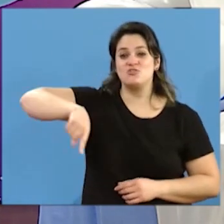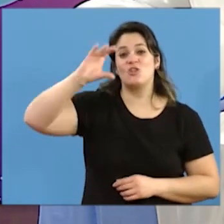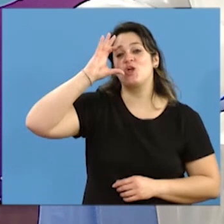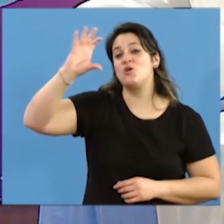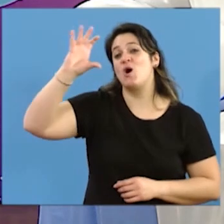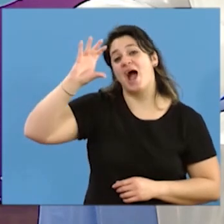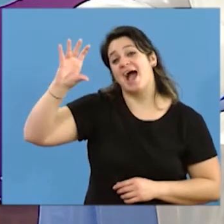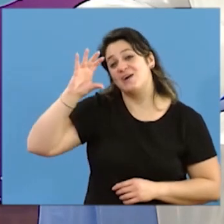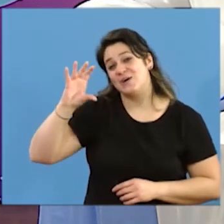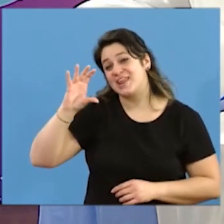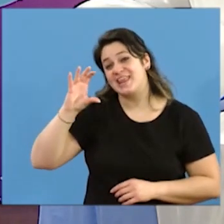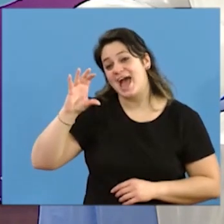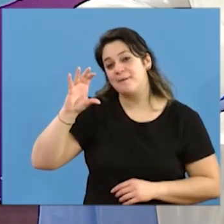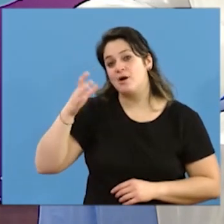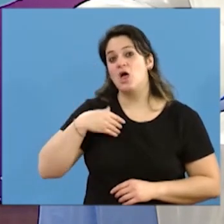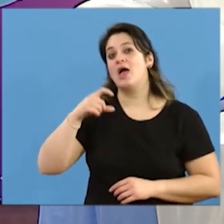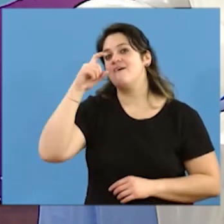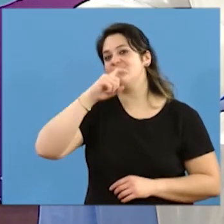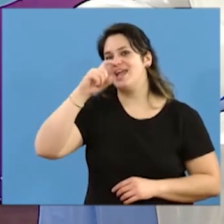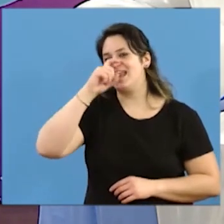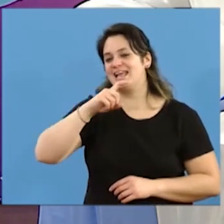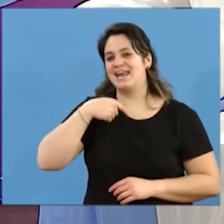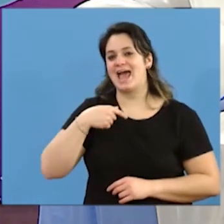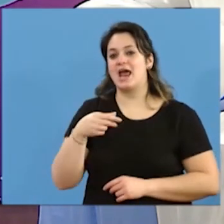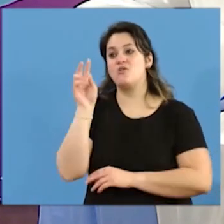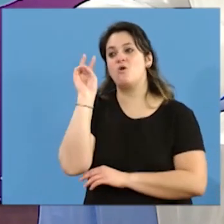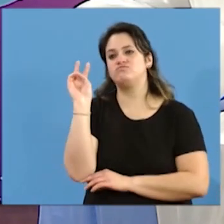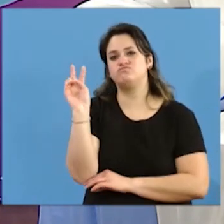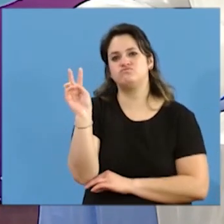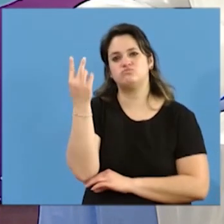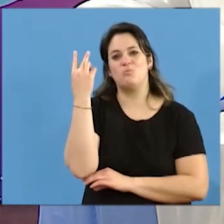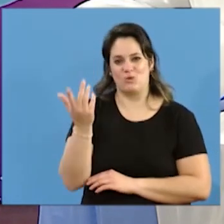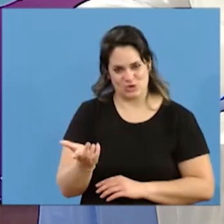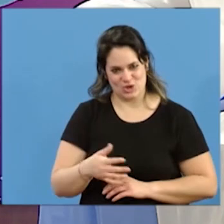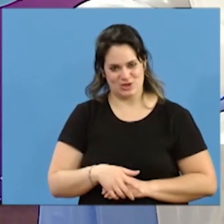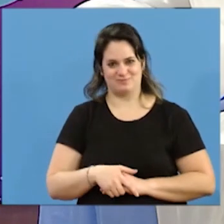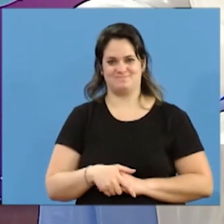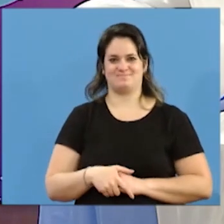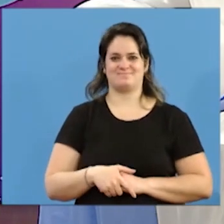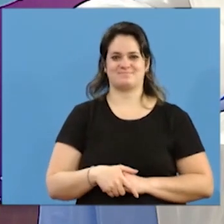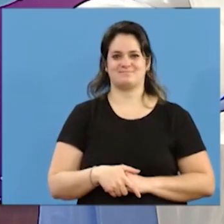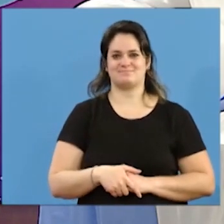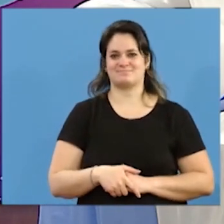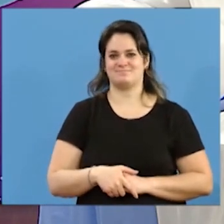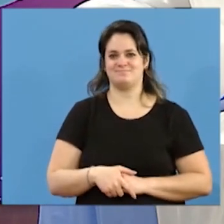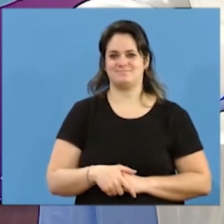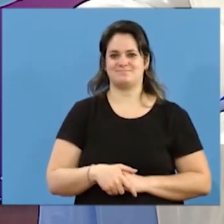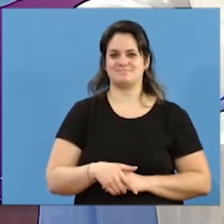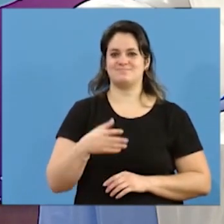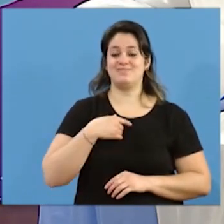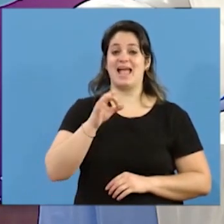conmemoramos la partida de nuestro gran héroe, Manuel Belgrano.